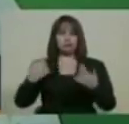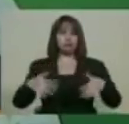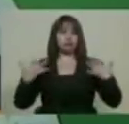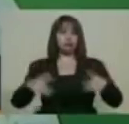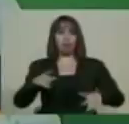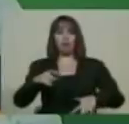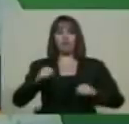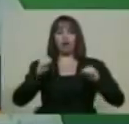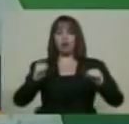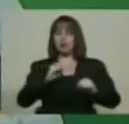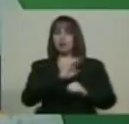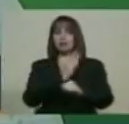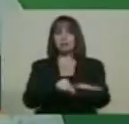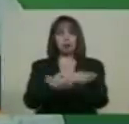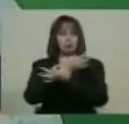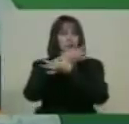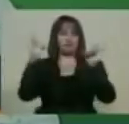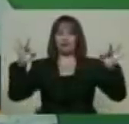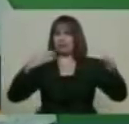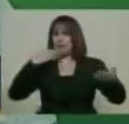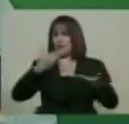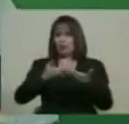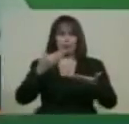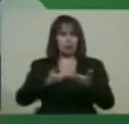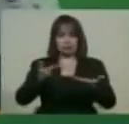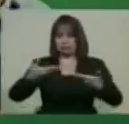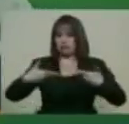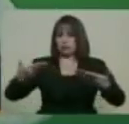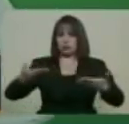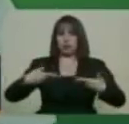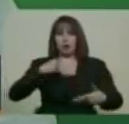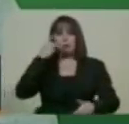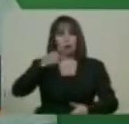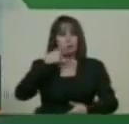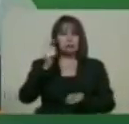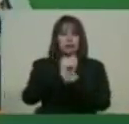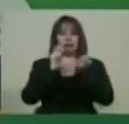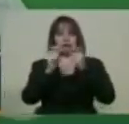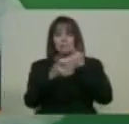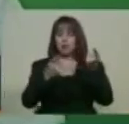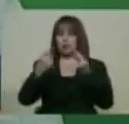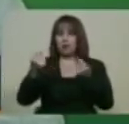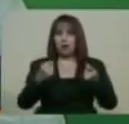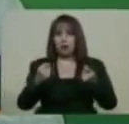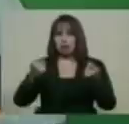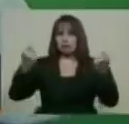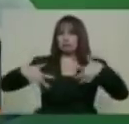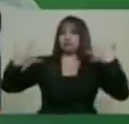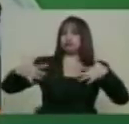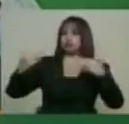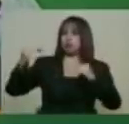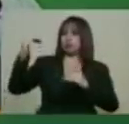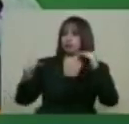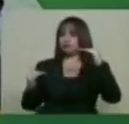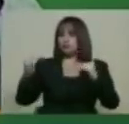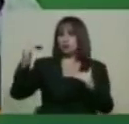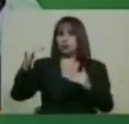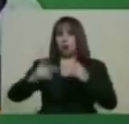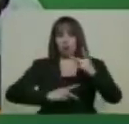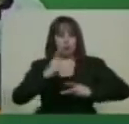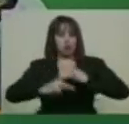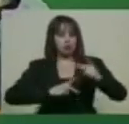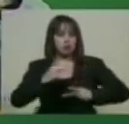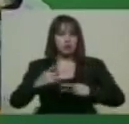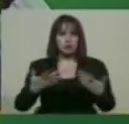extraordinaria, con propuestas para la política cambiaria, antiinflacionaria, para la política